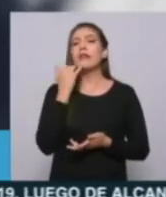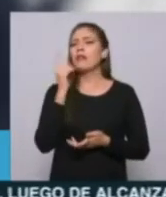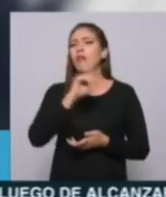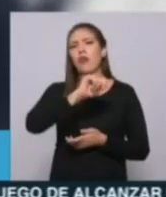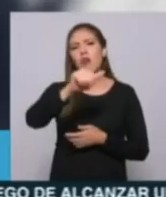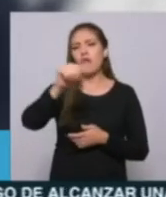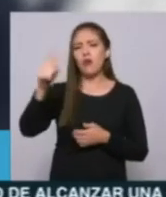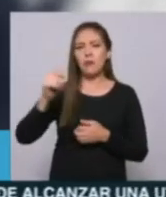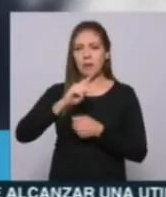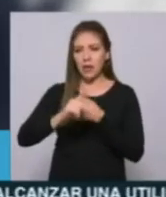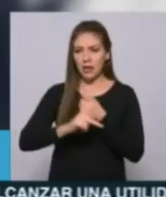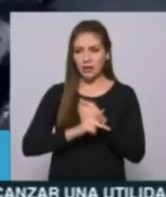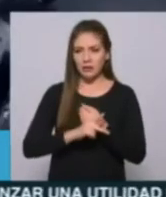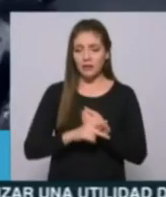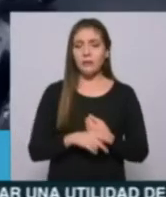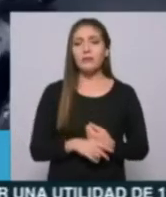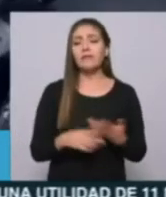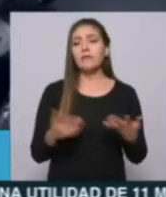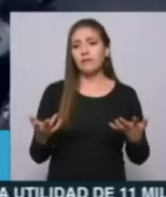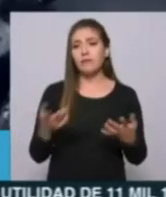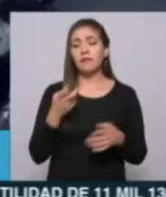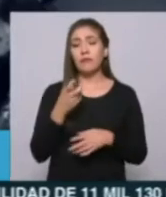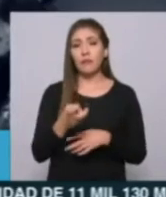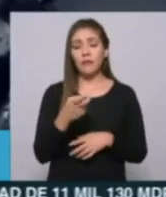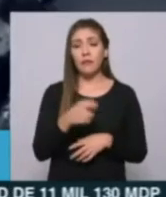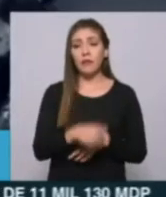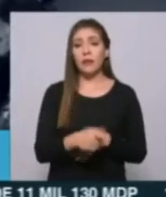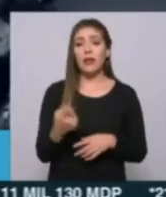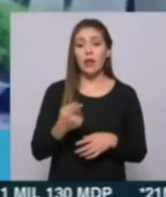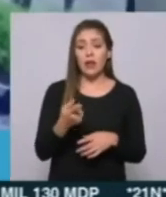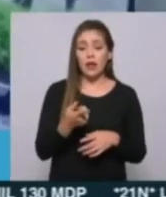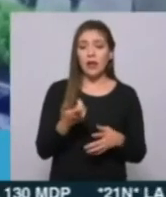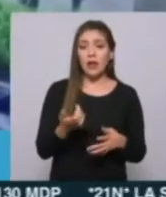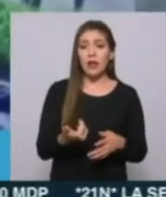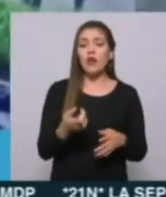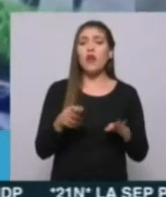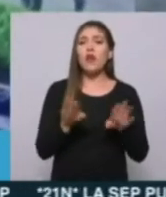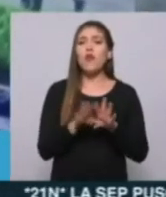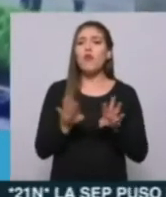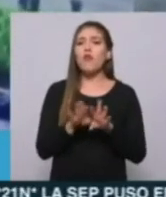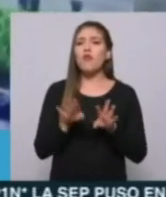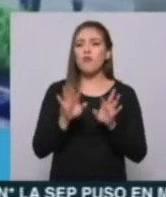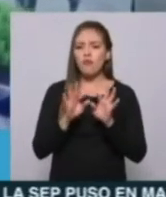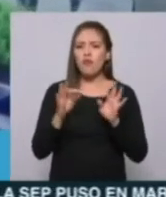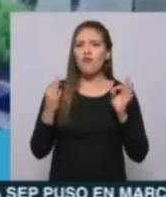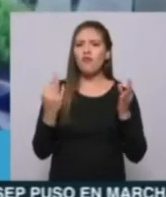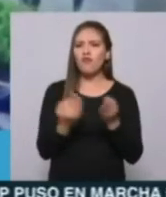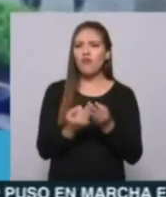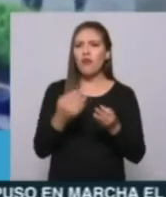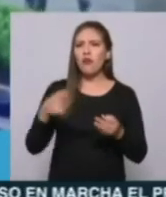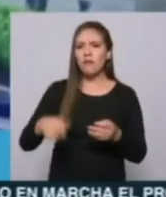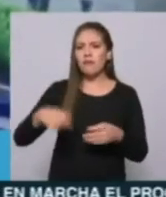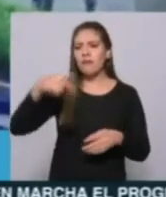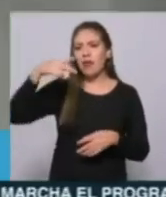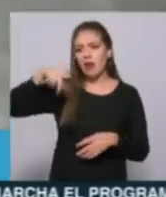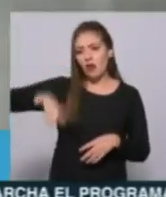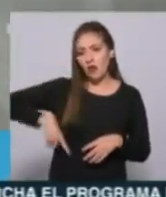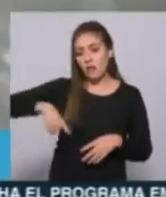punto. Aquí la cuestión de fondo también es la manera en que el Estado mexicano ha